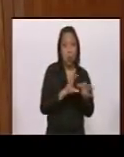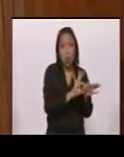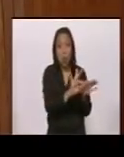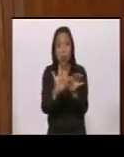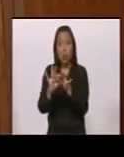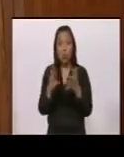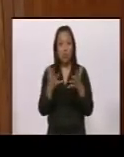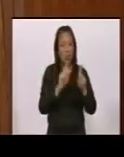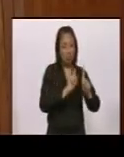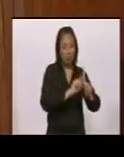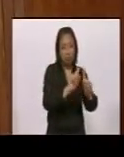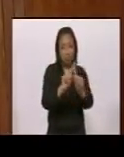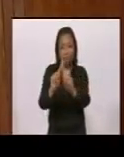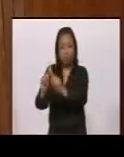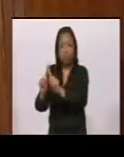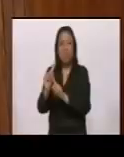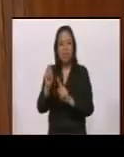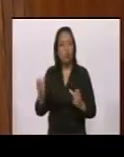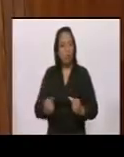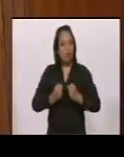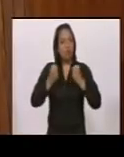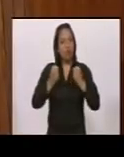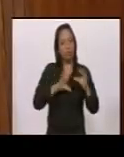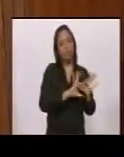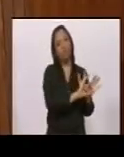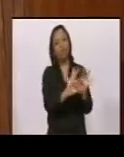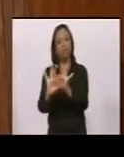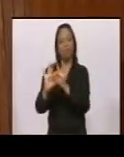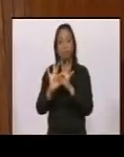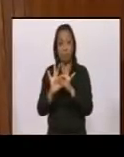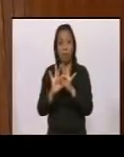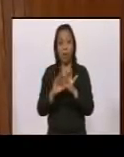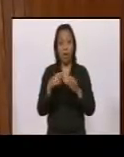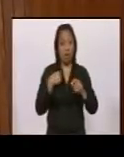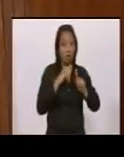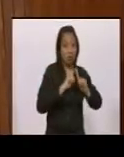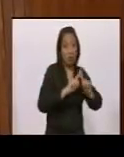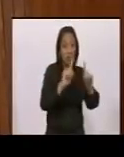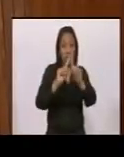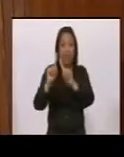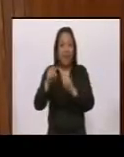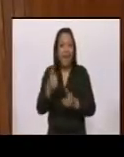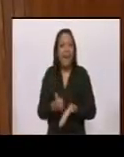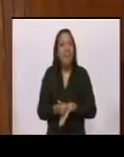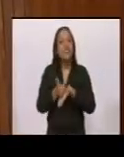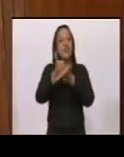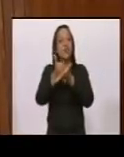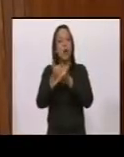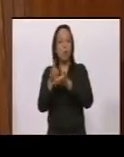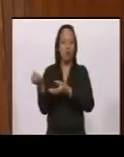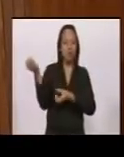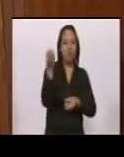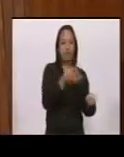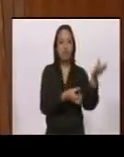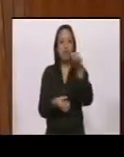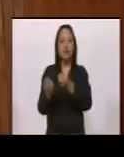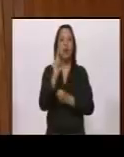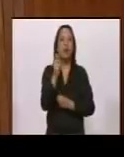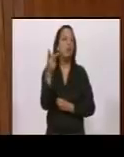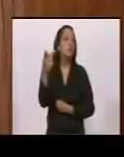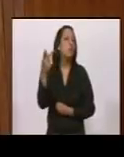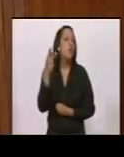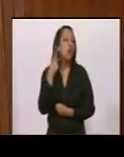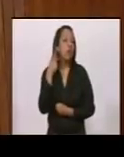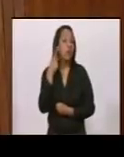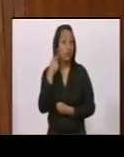nuestra pluralidad una fortaleza. Que nuestras diferencias sirvan para enriquecer las políticas que